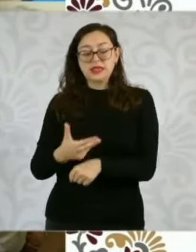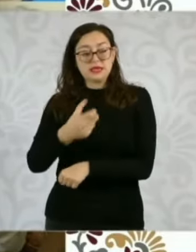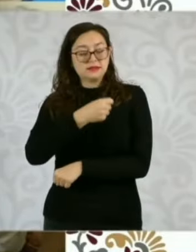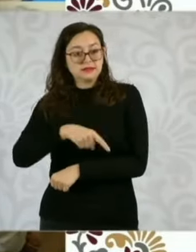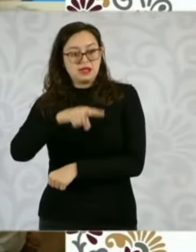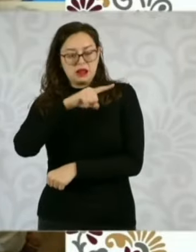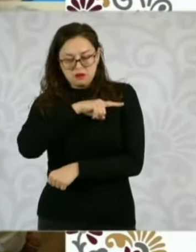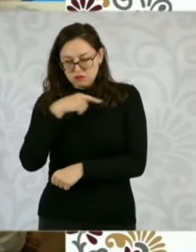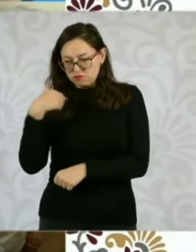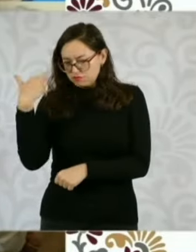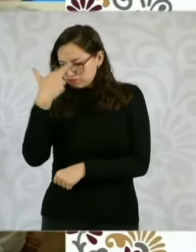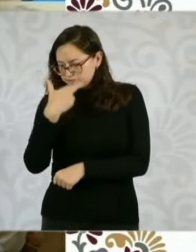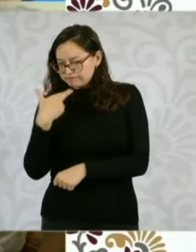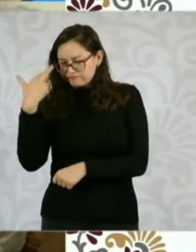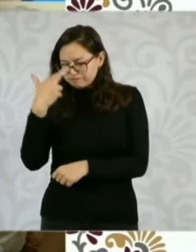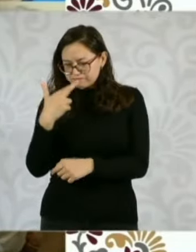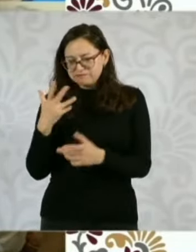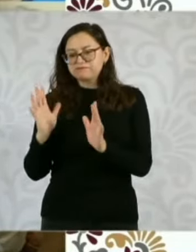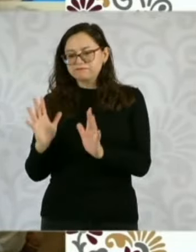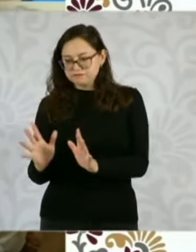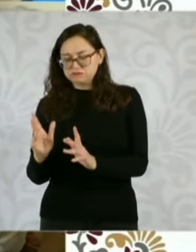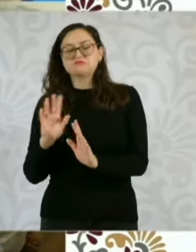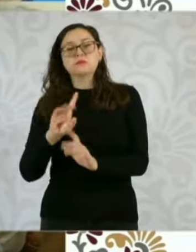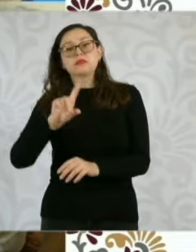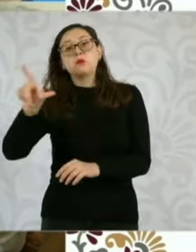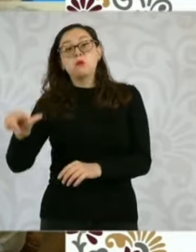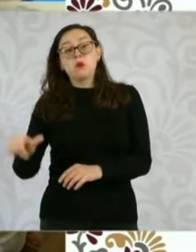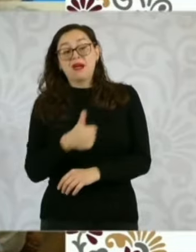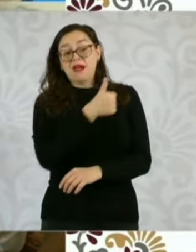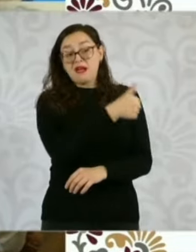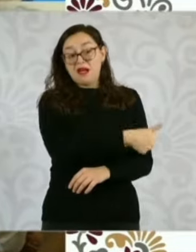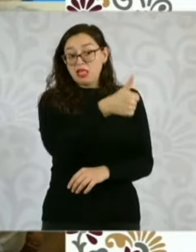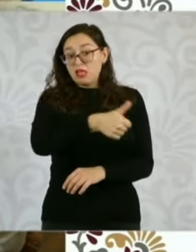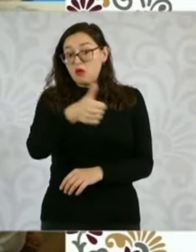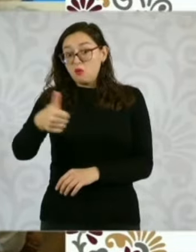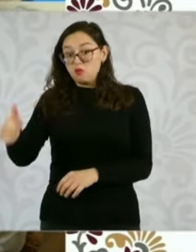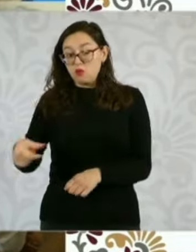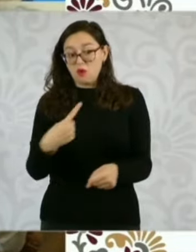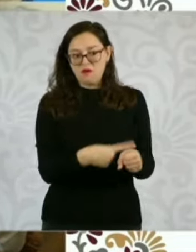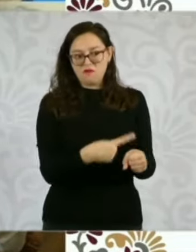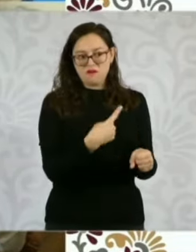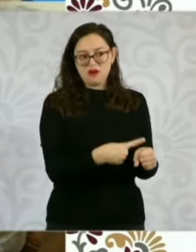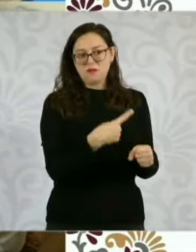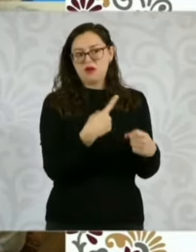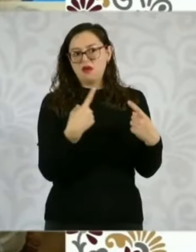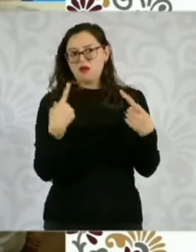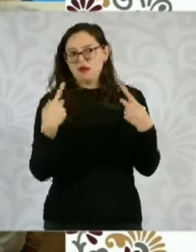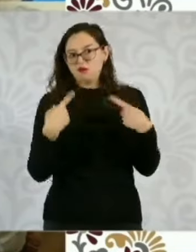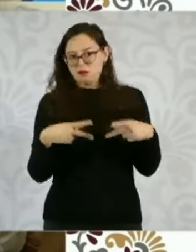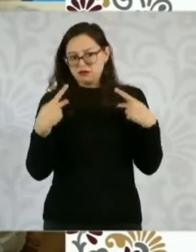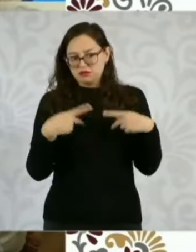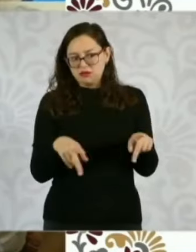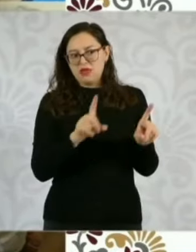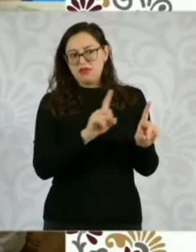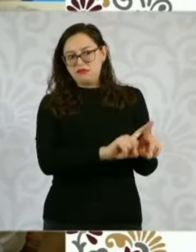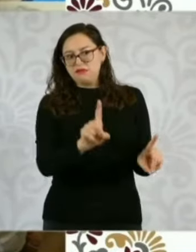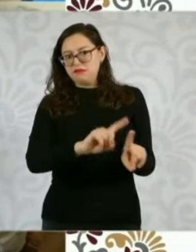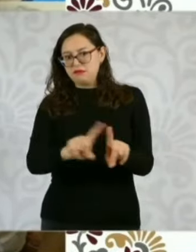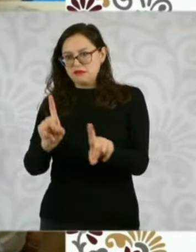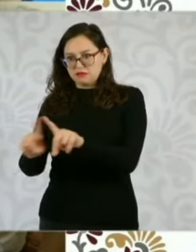a determinar un esquema de atención personalizado para cada uno de los adultos mayores y las personas con